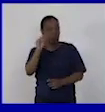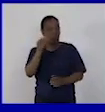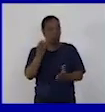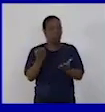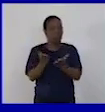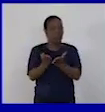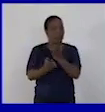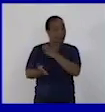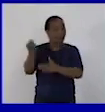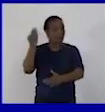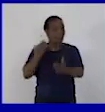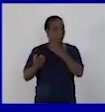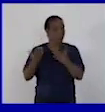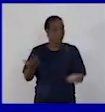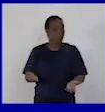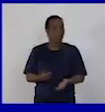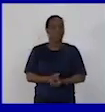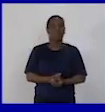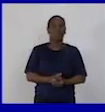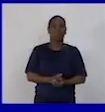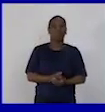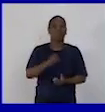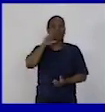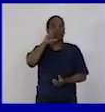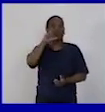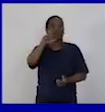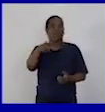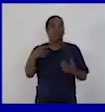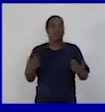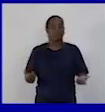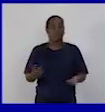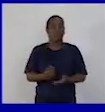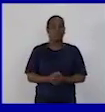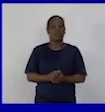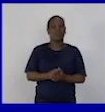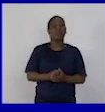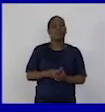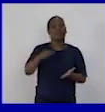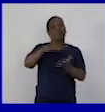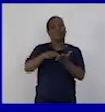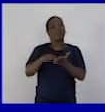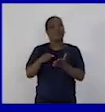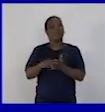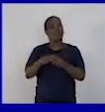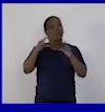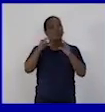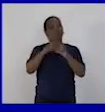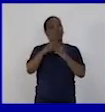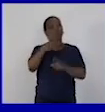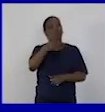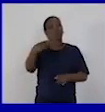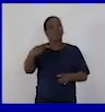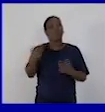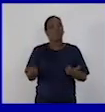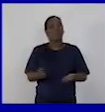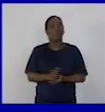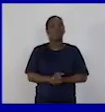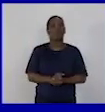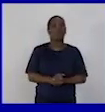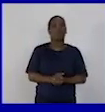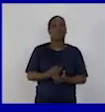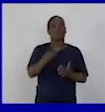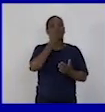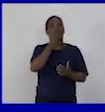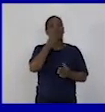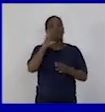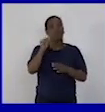clase anterior. Entonces, ya llegando al final, calculando el delta H, podemos decir ya y corroborar que el recipiente se